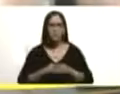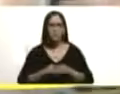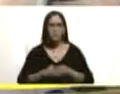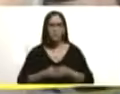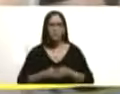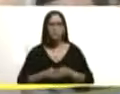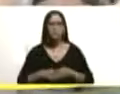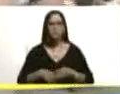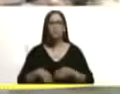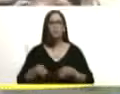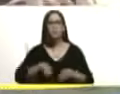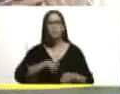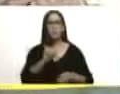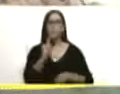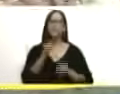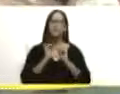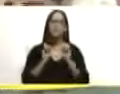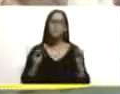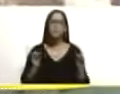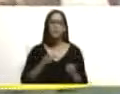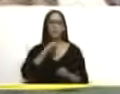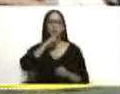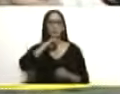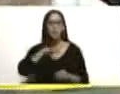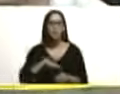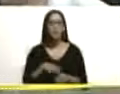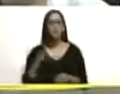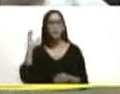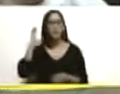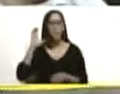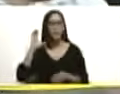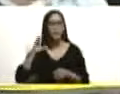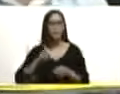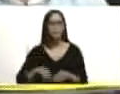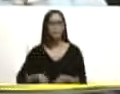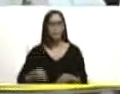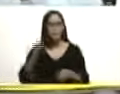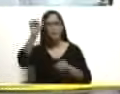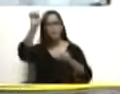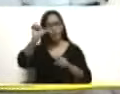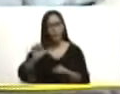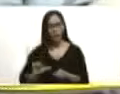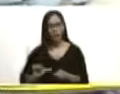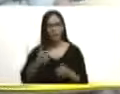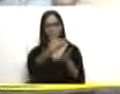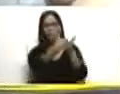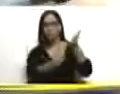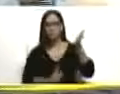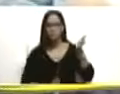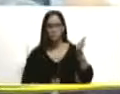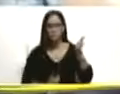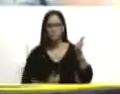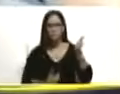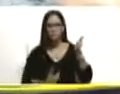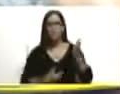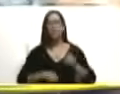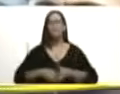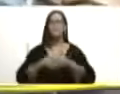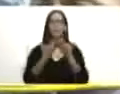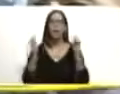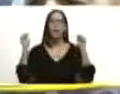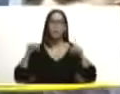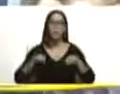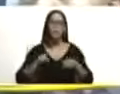Pudiéramos decir, historiadores del país, en un análisis preliminar, en la madrugada de hoy yo